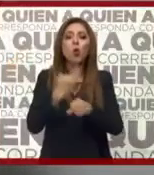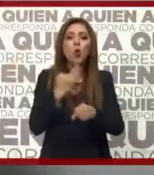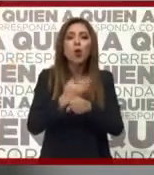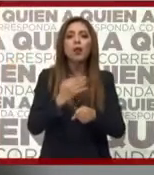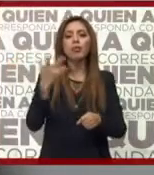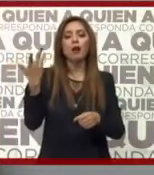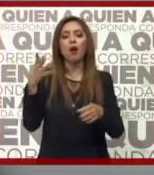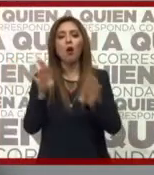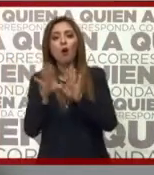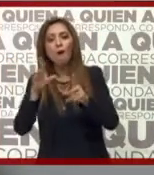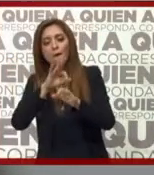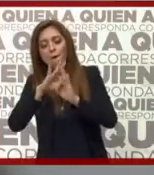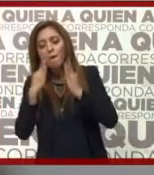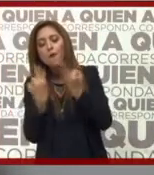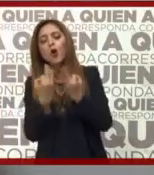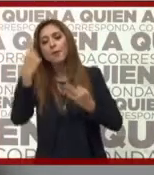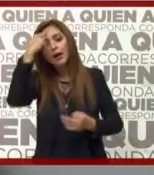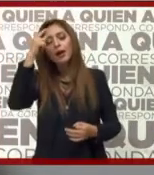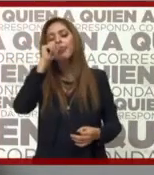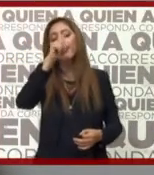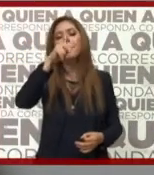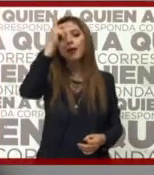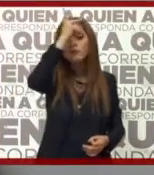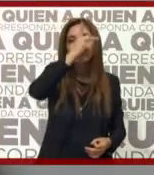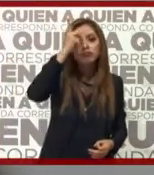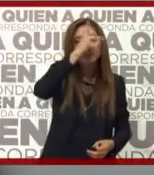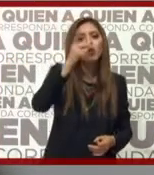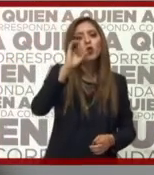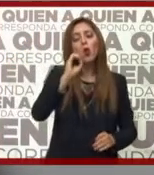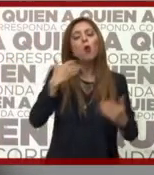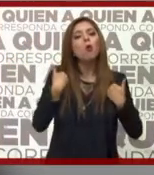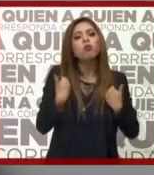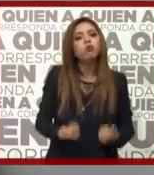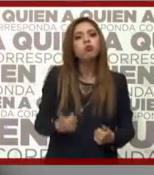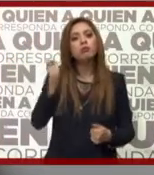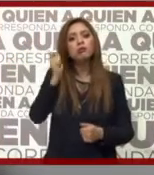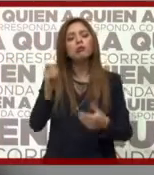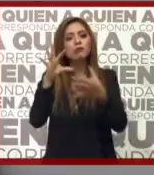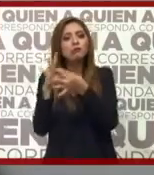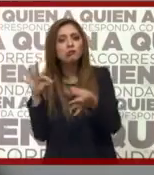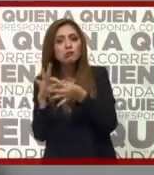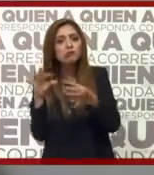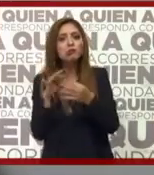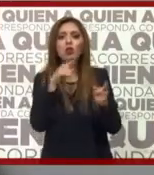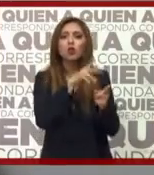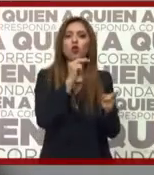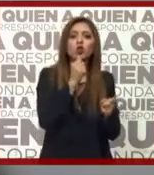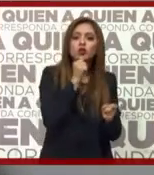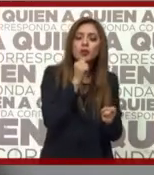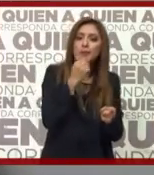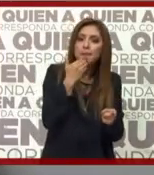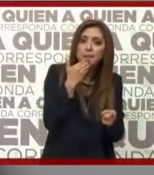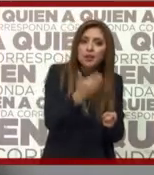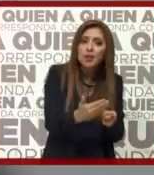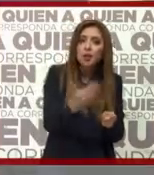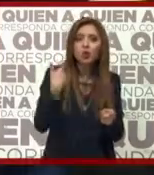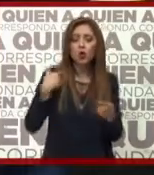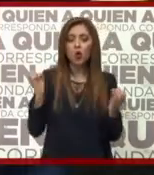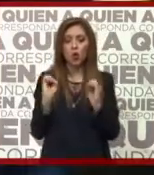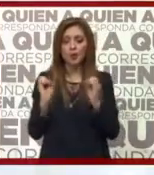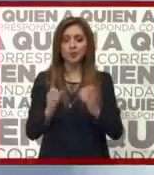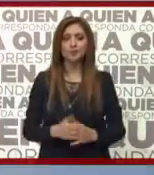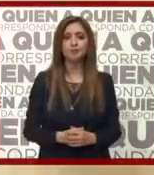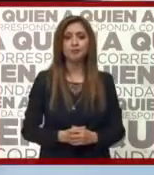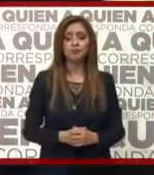disfuncionalidad neurológico psiquiátrica no está capacitado para enjuiciar y decir honesto no está bien esto no lo haría yo es